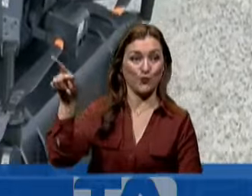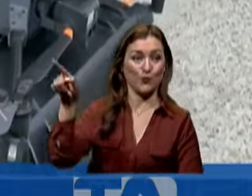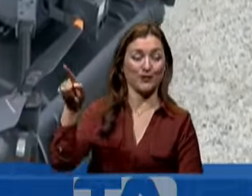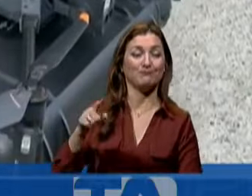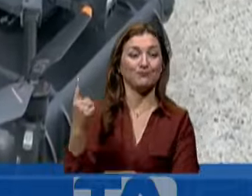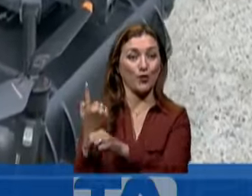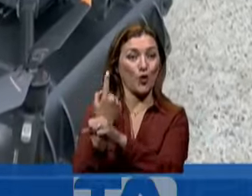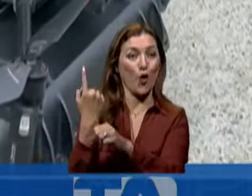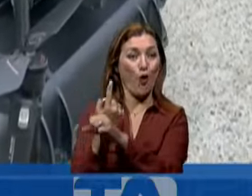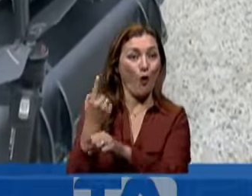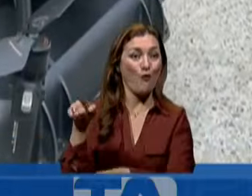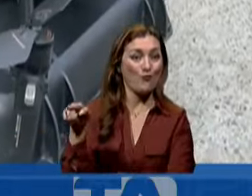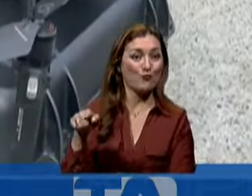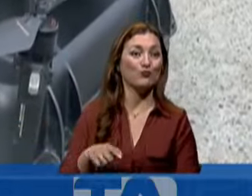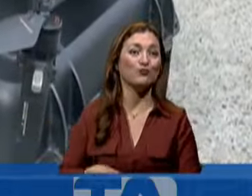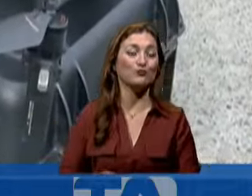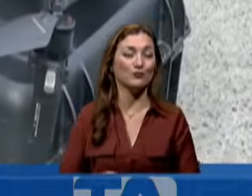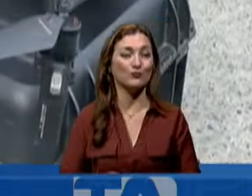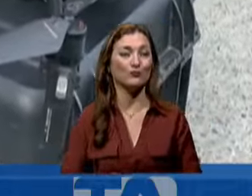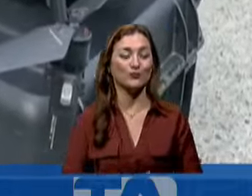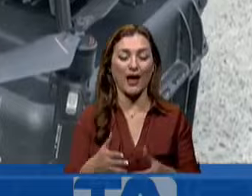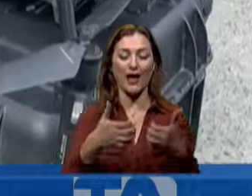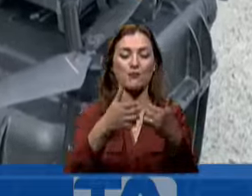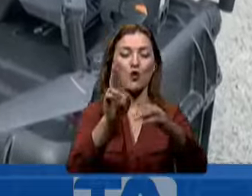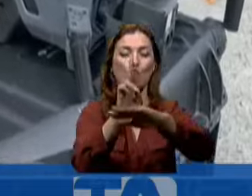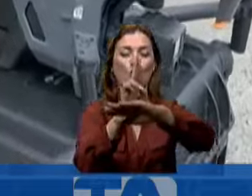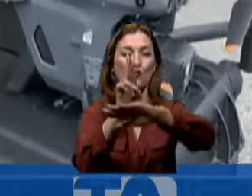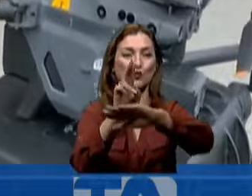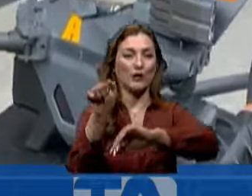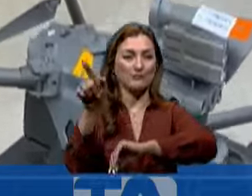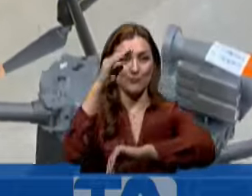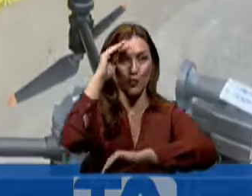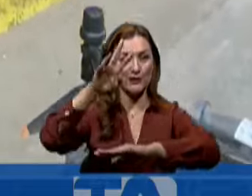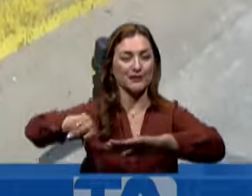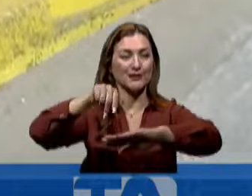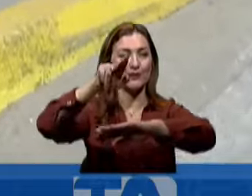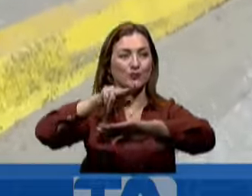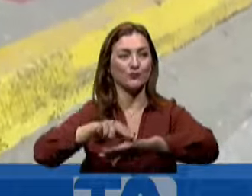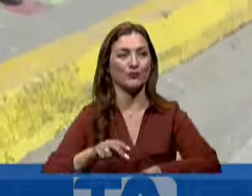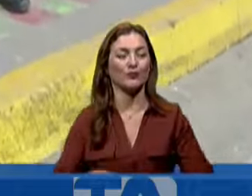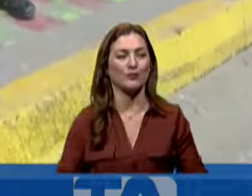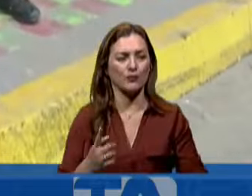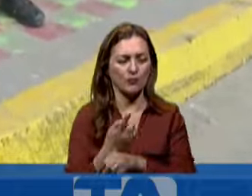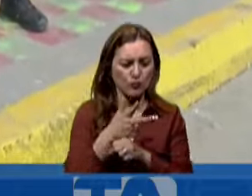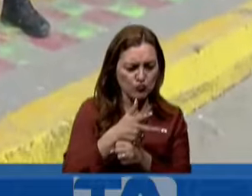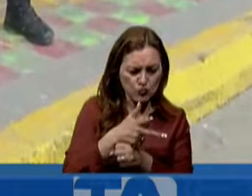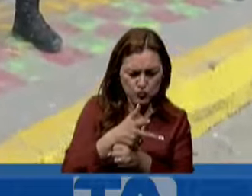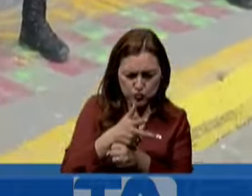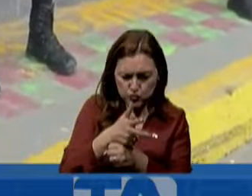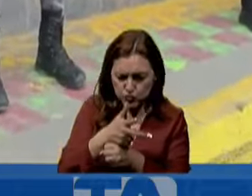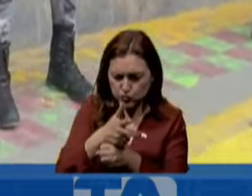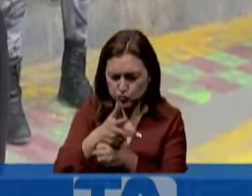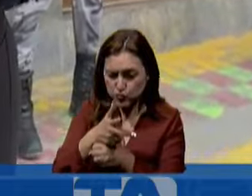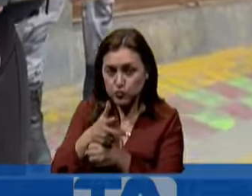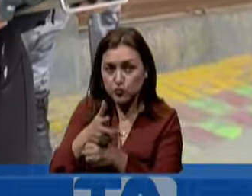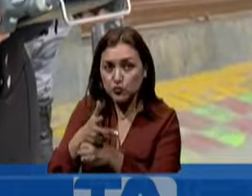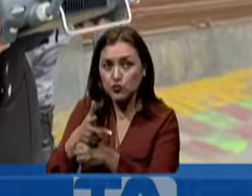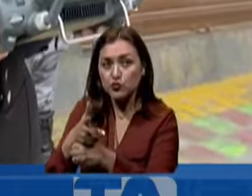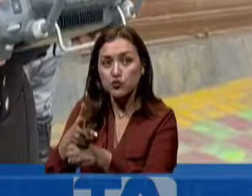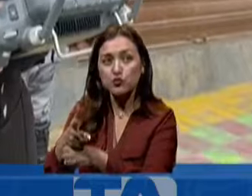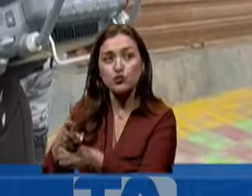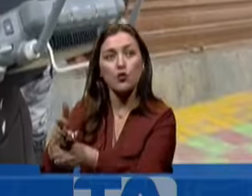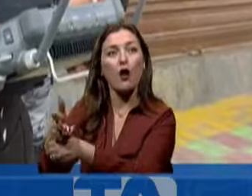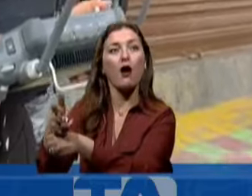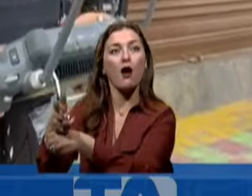ver en pantallas, estos son los equipos que ha utilizado justamente la Policía Nacional y todo este amplio contingente que ha estado